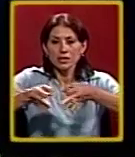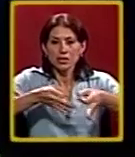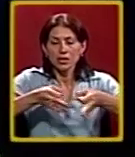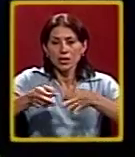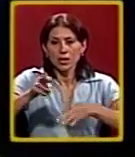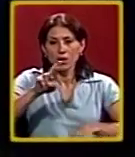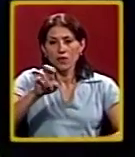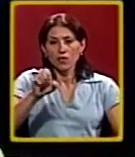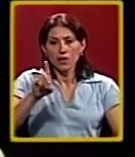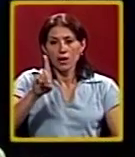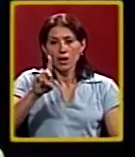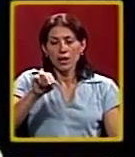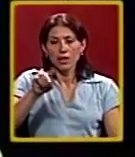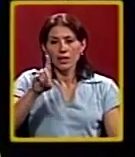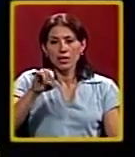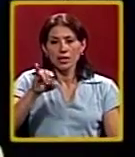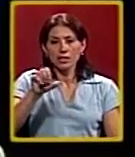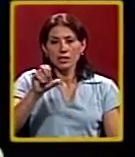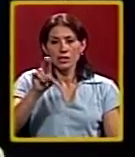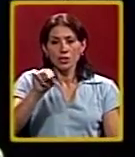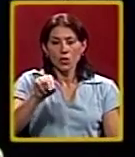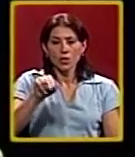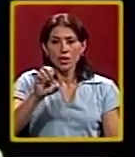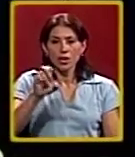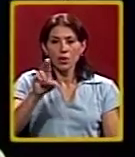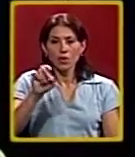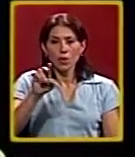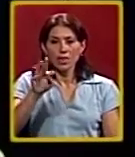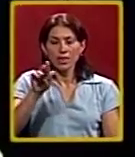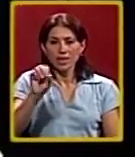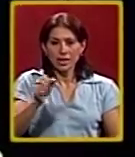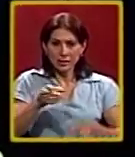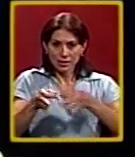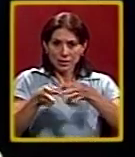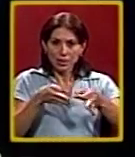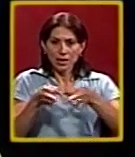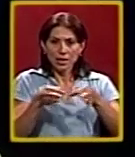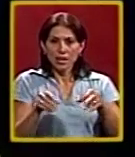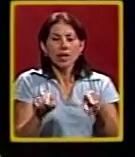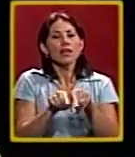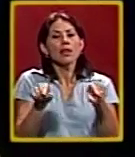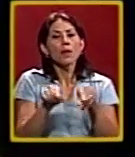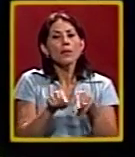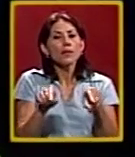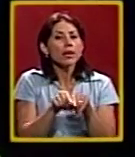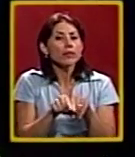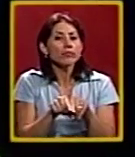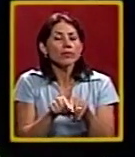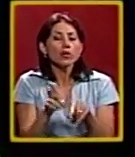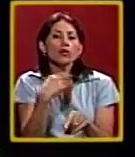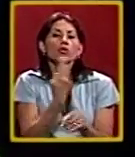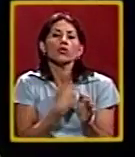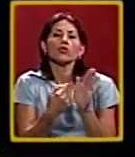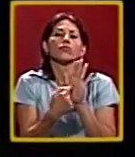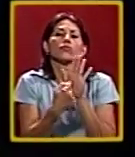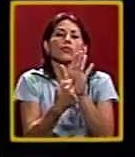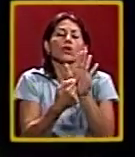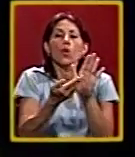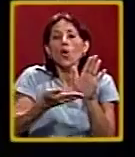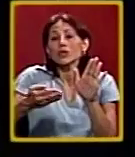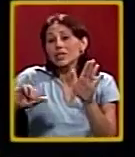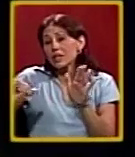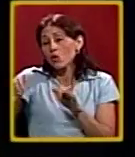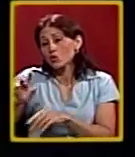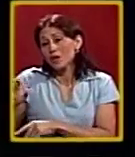gobernantes hacia su pueblo y también transmitiendo lo que por otros medios no se transmite. Dar el